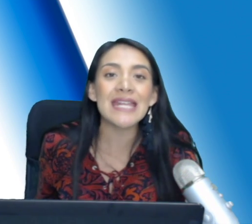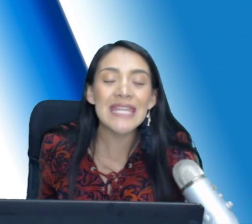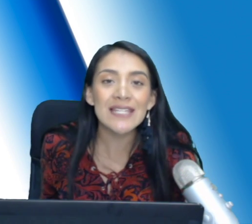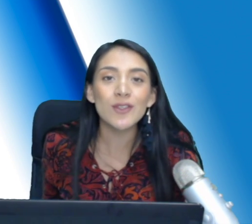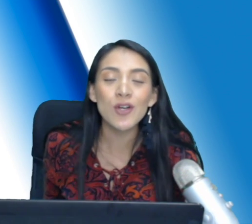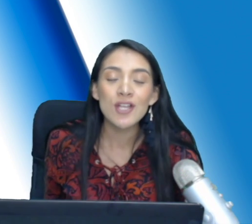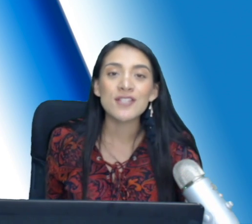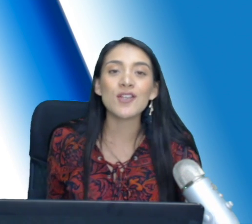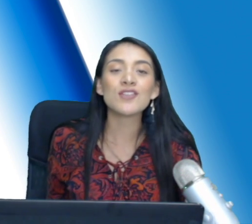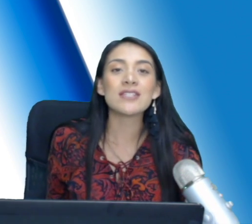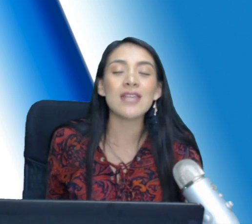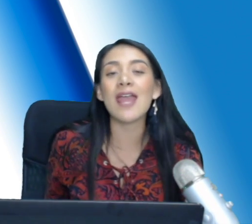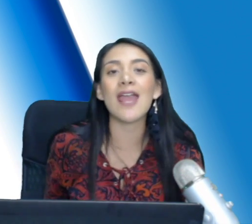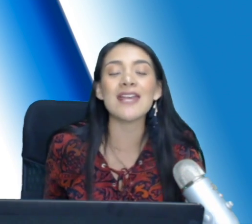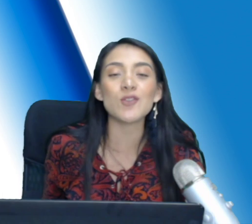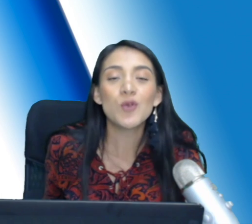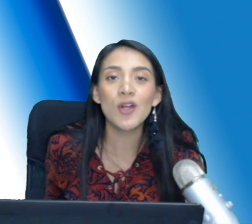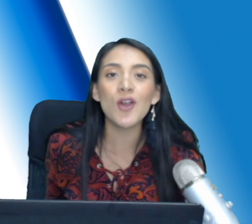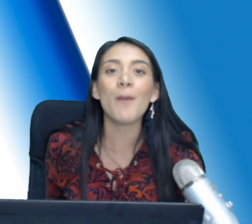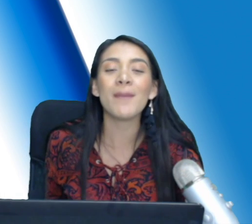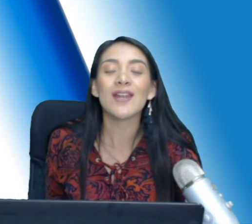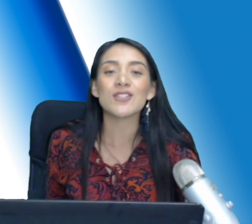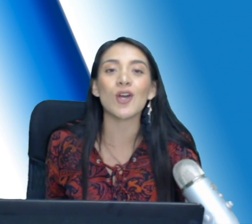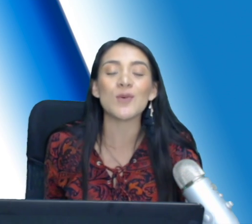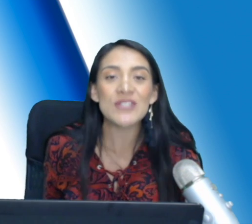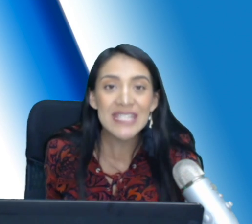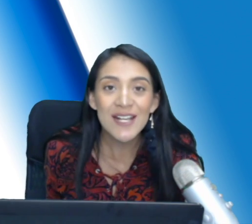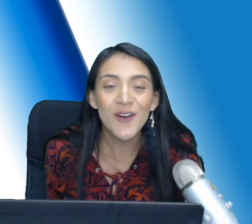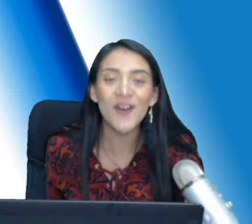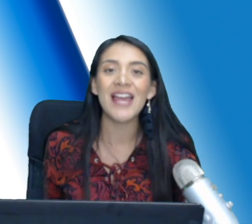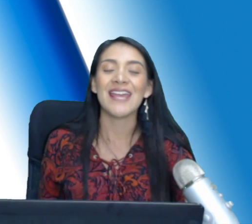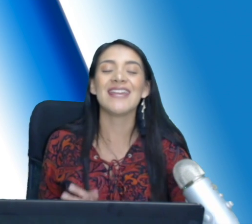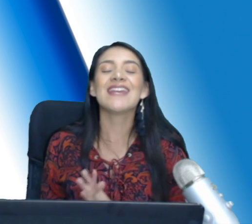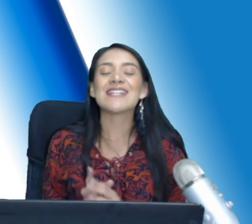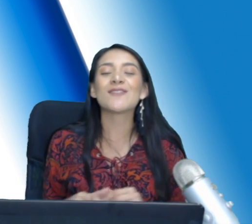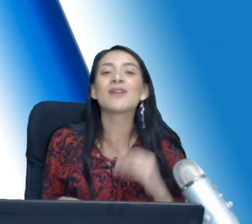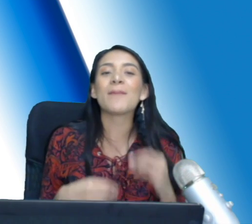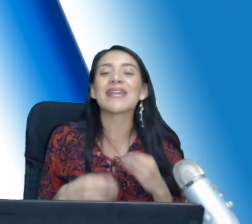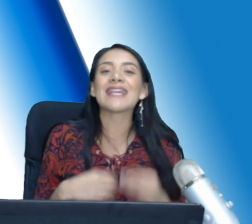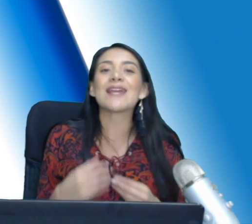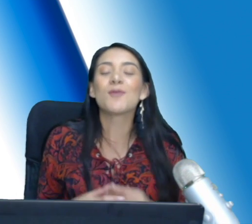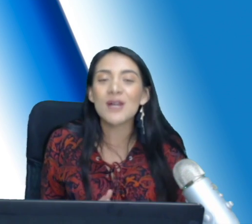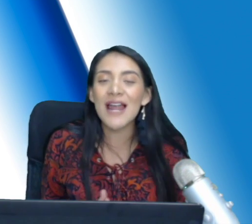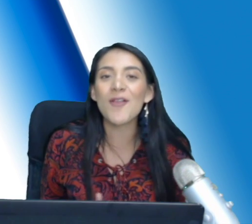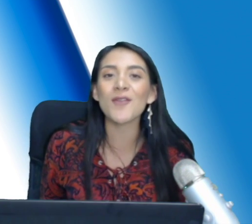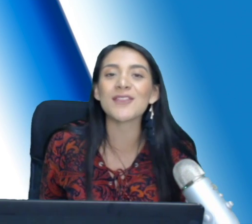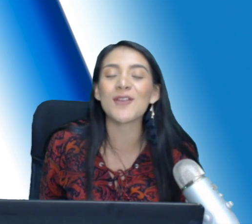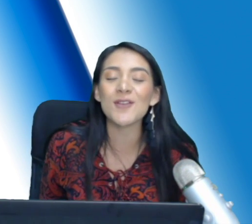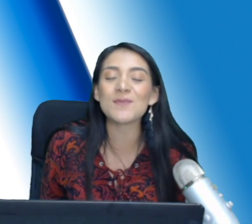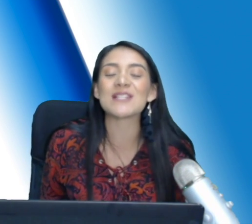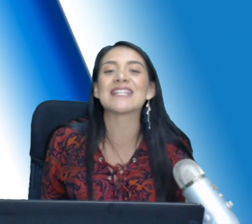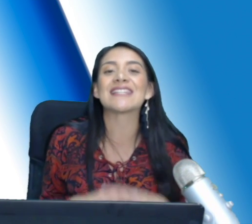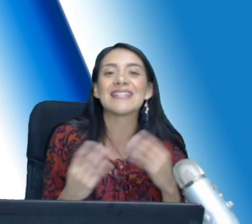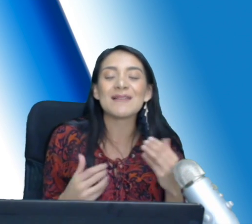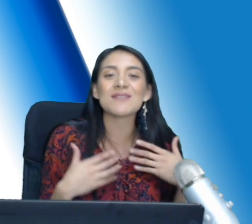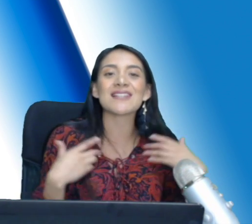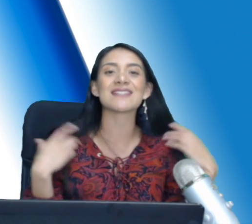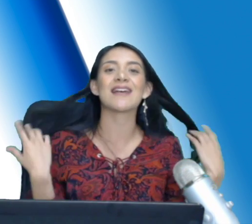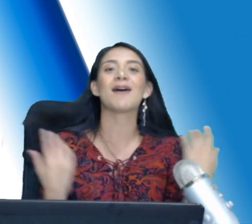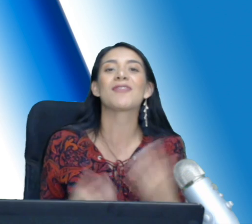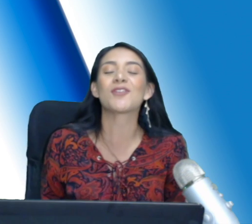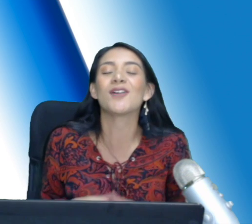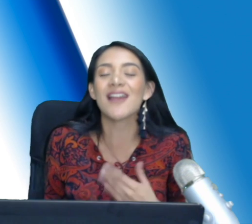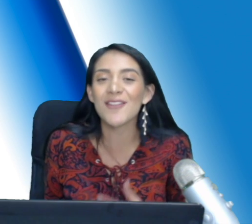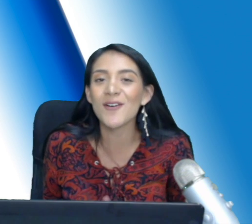Enrique Peña Nieto: es uno no menos como 5. Y hizo una pequeña burla donde todos pues entendimos